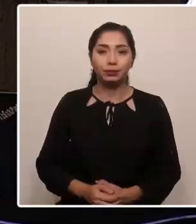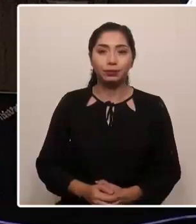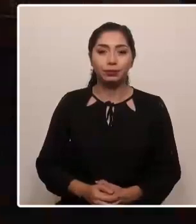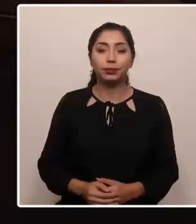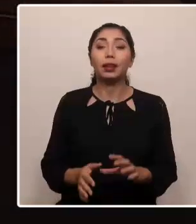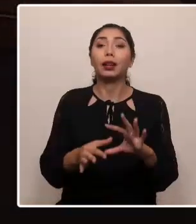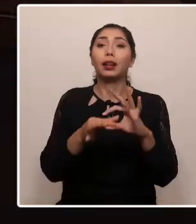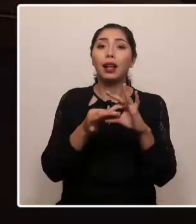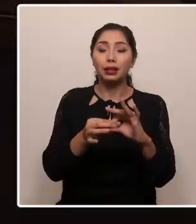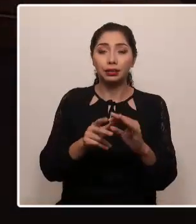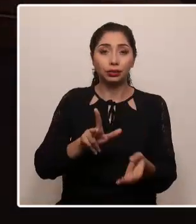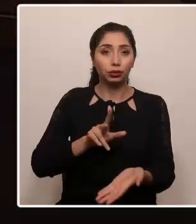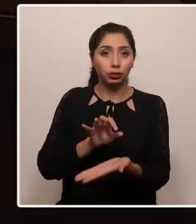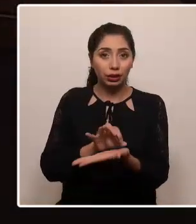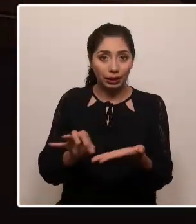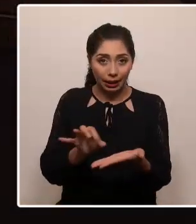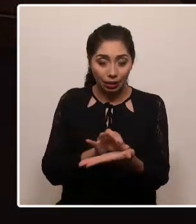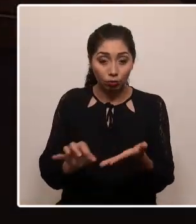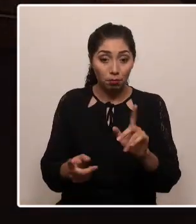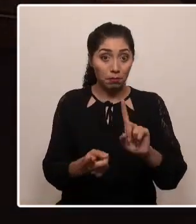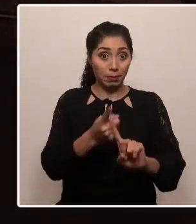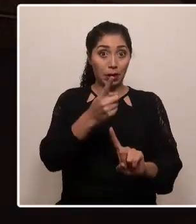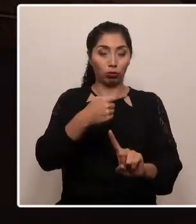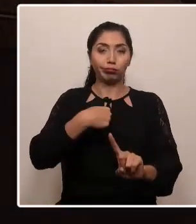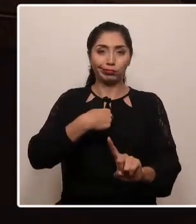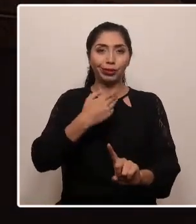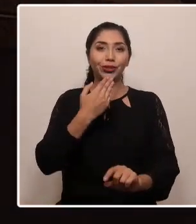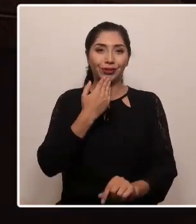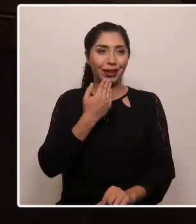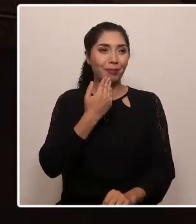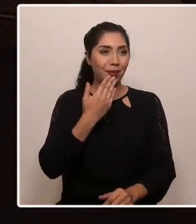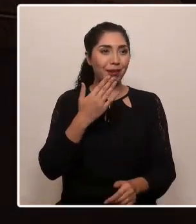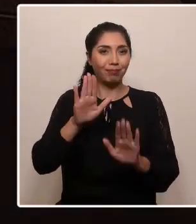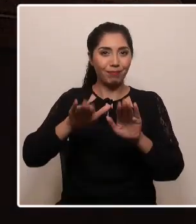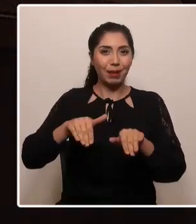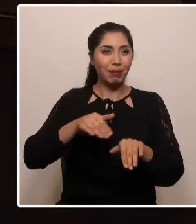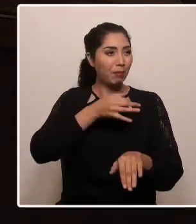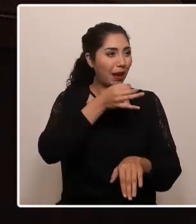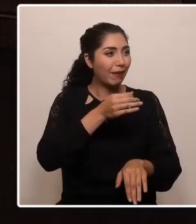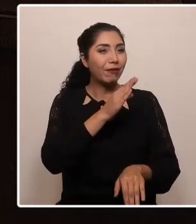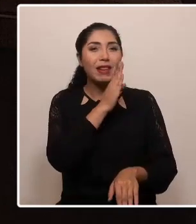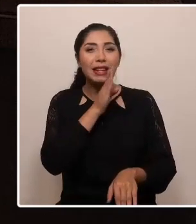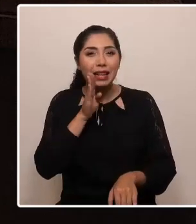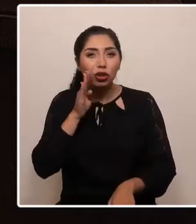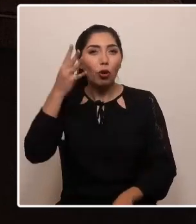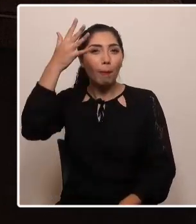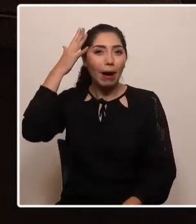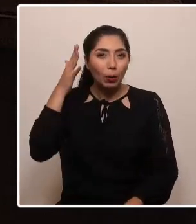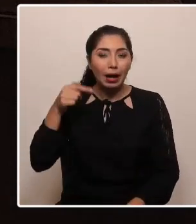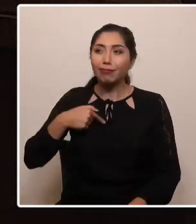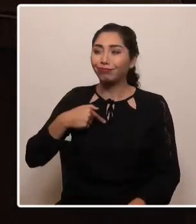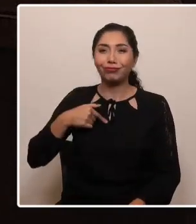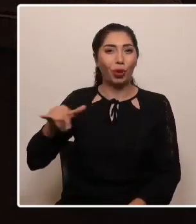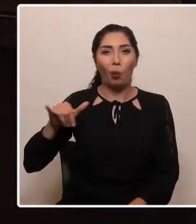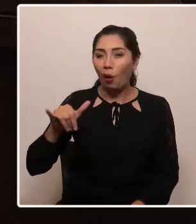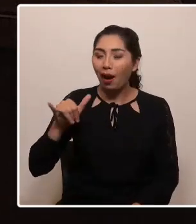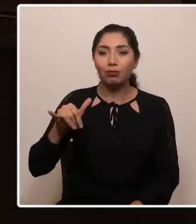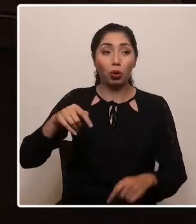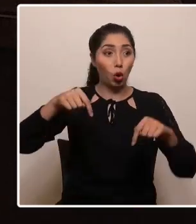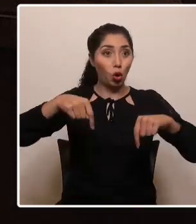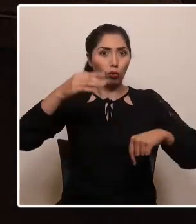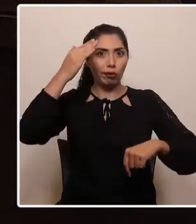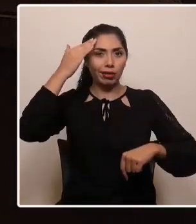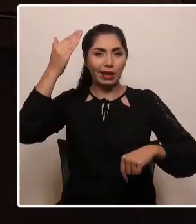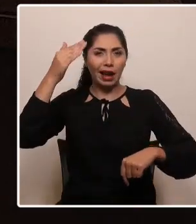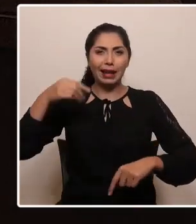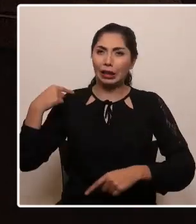Gracias, señor secretario. Primero sumarme a las palabras de Benito, de Manuela. Creo que hoy día estamos en un día histórico para